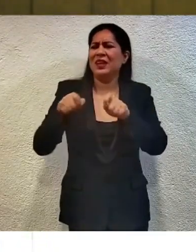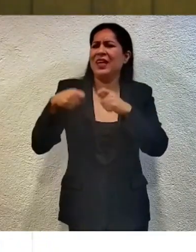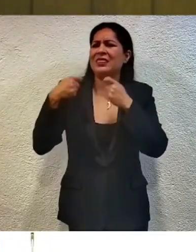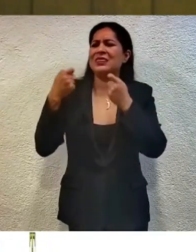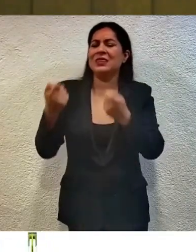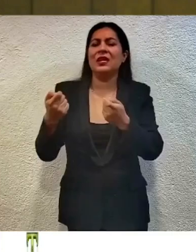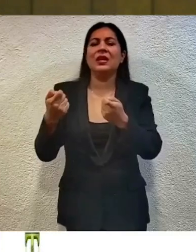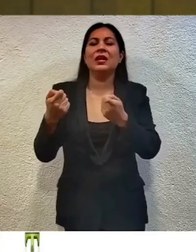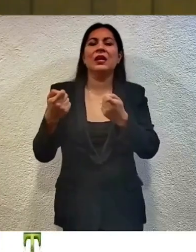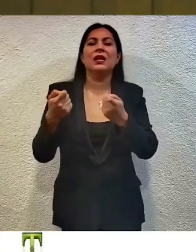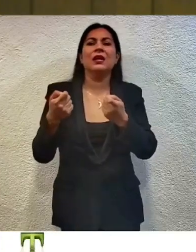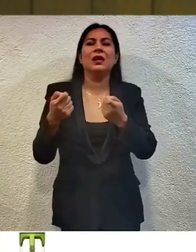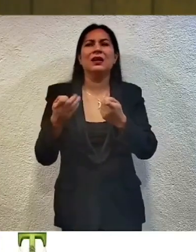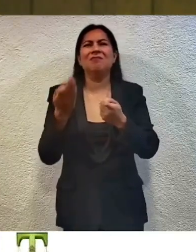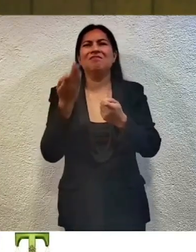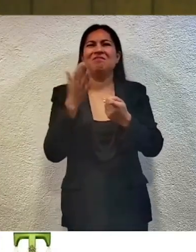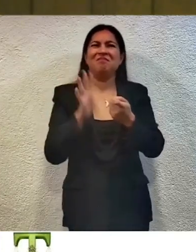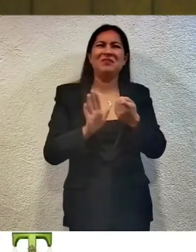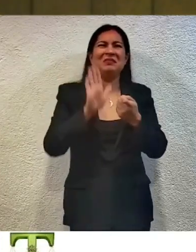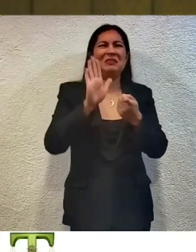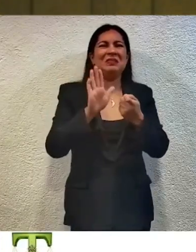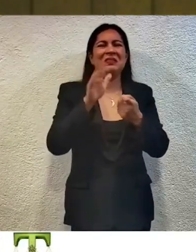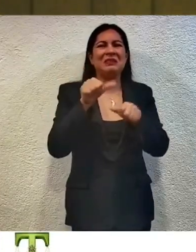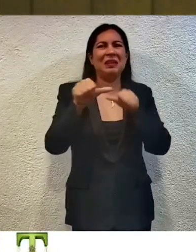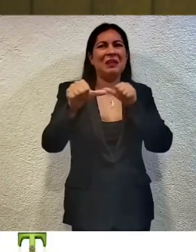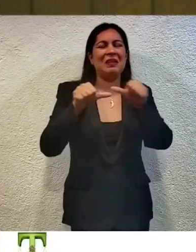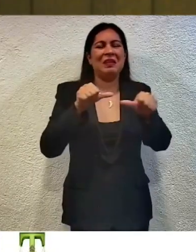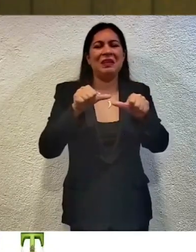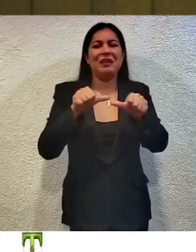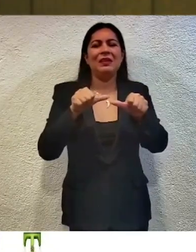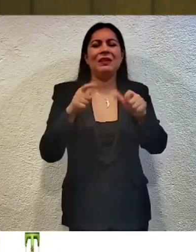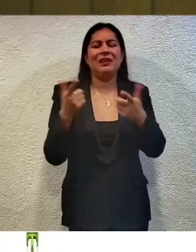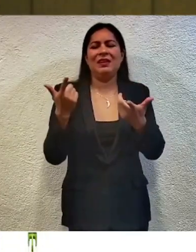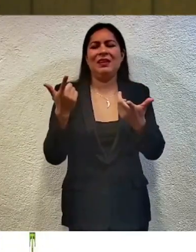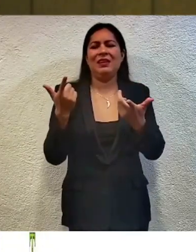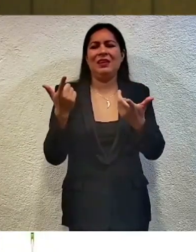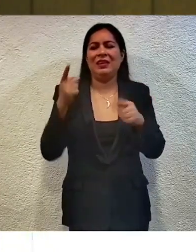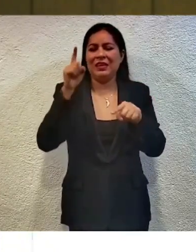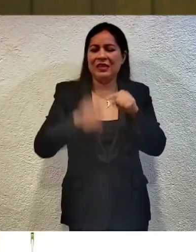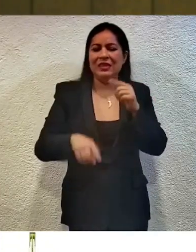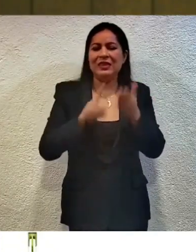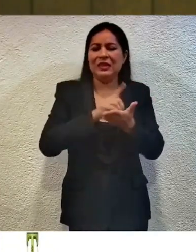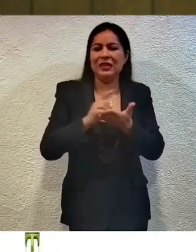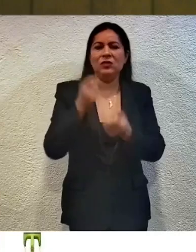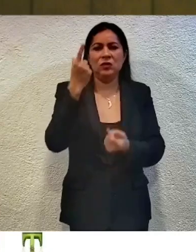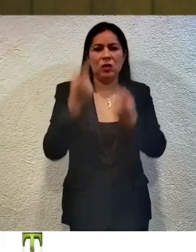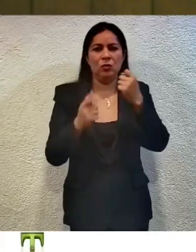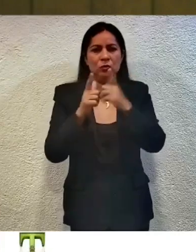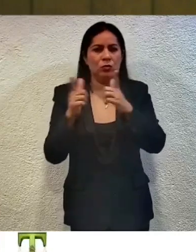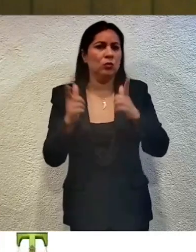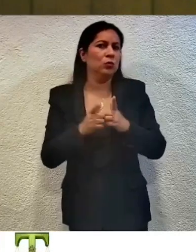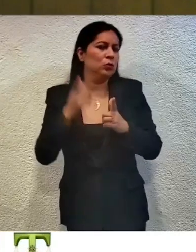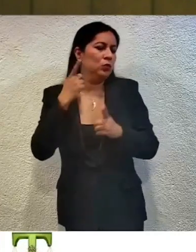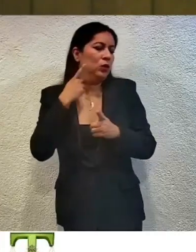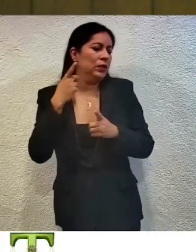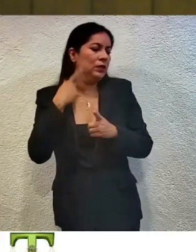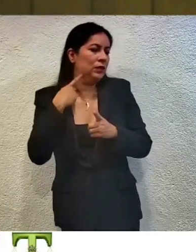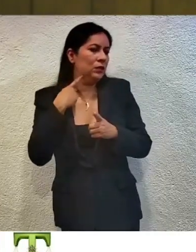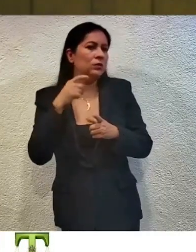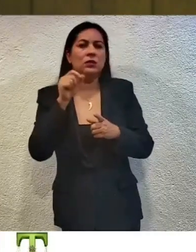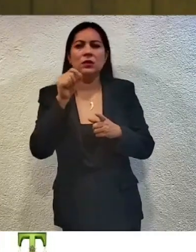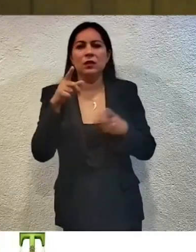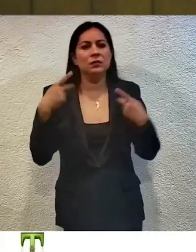asignación en apariencia alternada que trastoca el derecho de algunos partidos políticos y